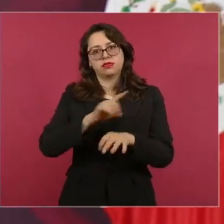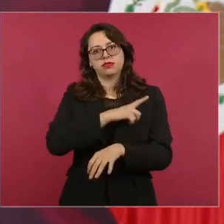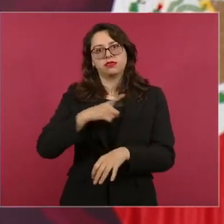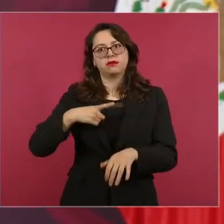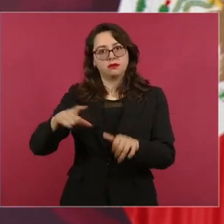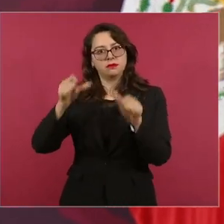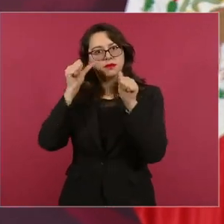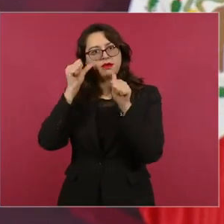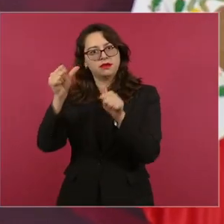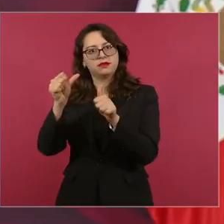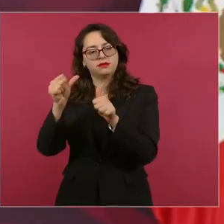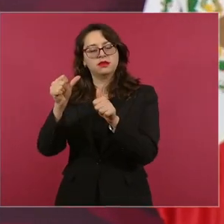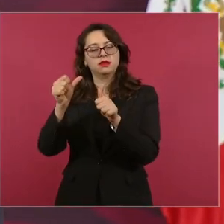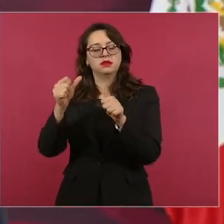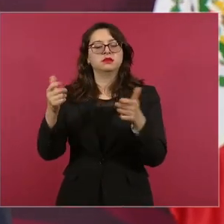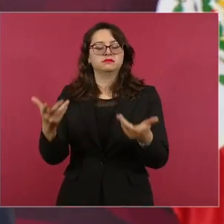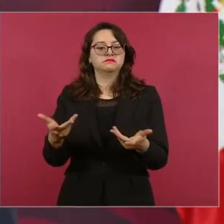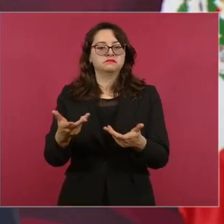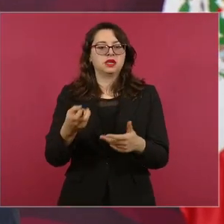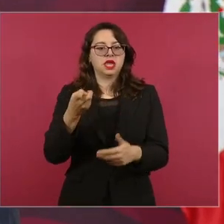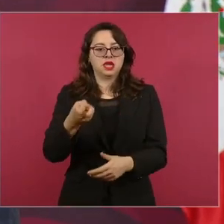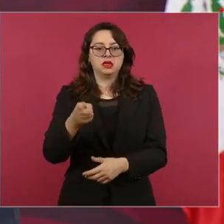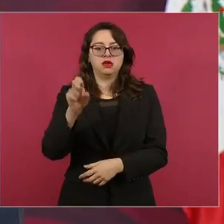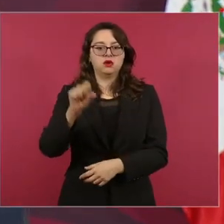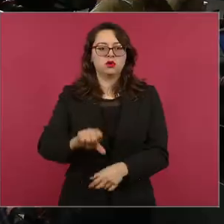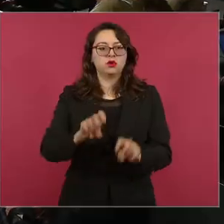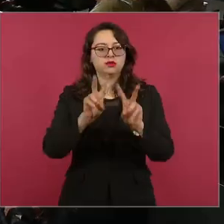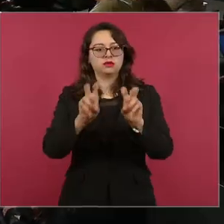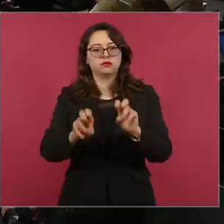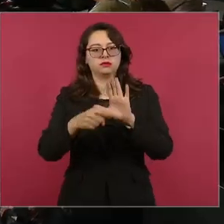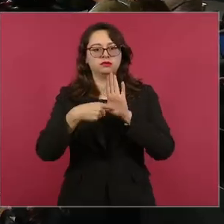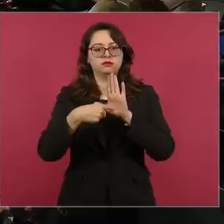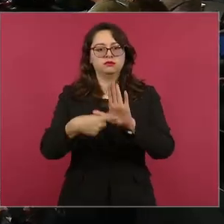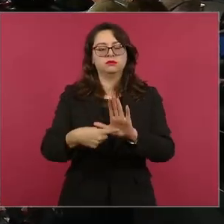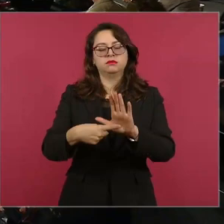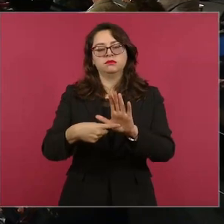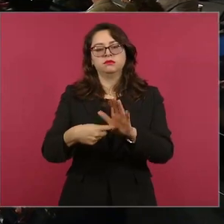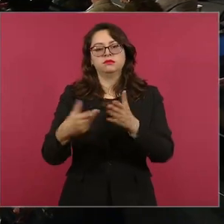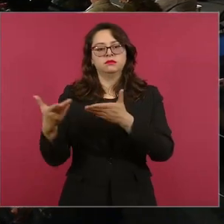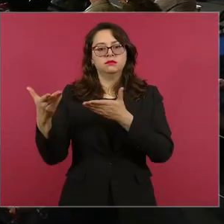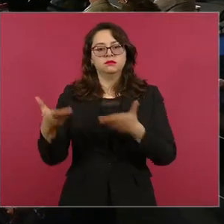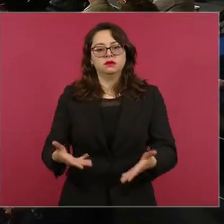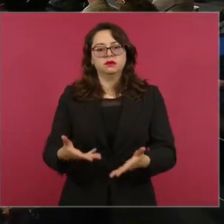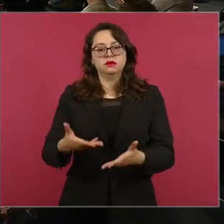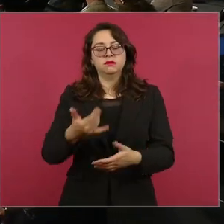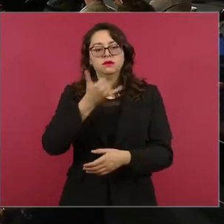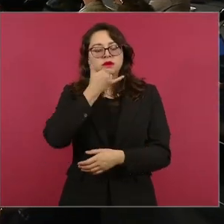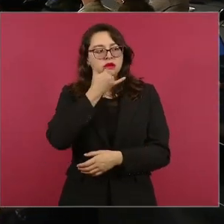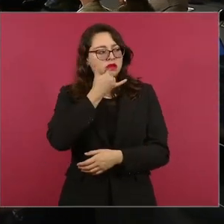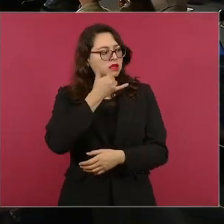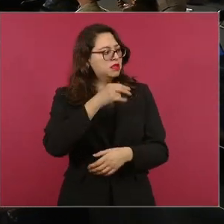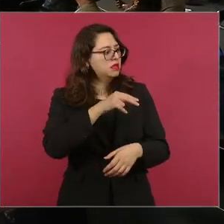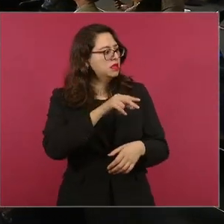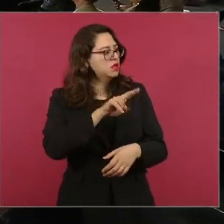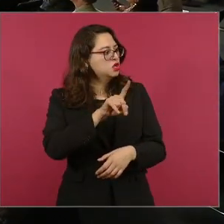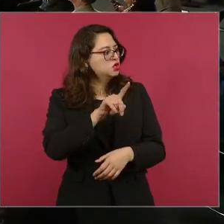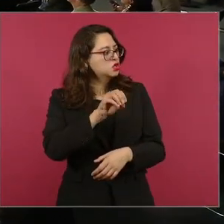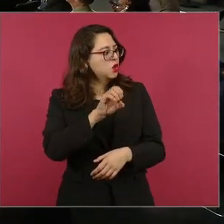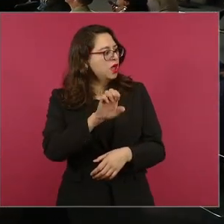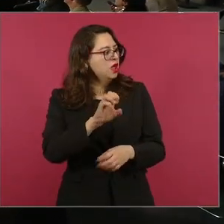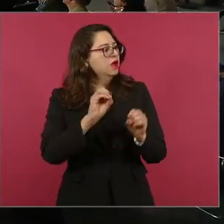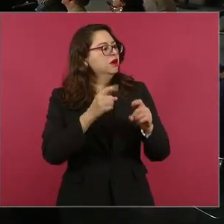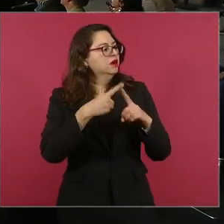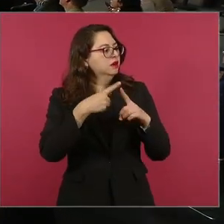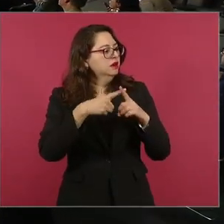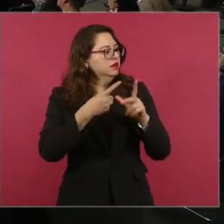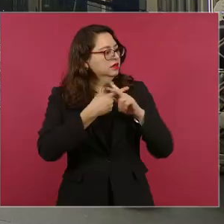comenzar con Zoé Robledo, ¿no? O con el doctor. ¿Cómo se organizaron? ¿Quién